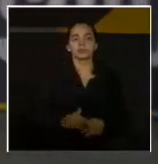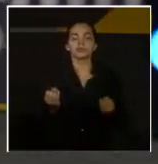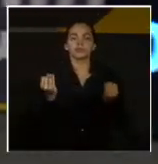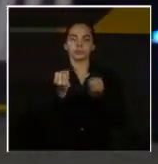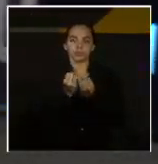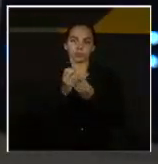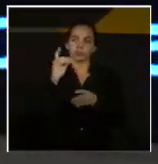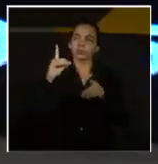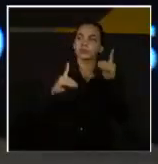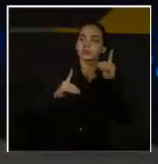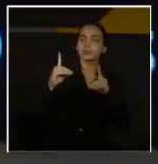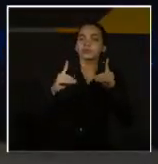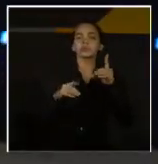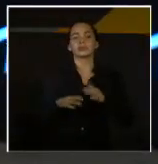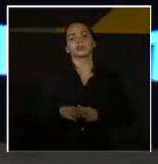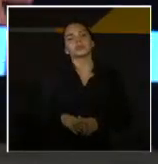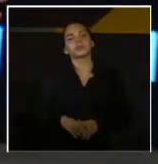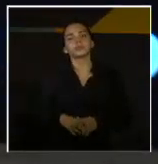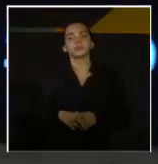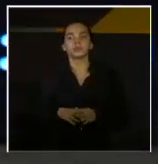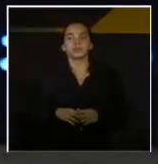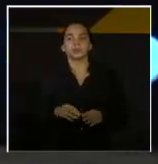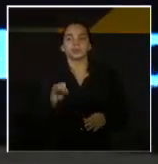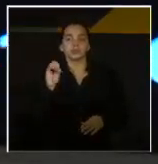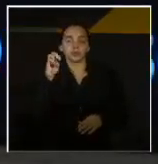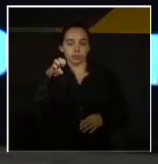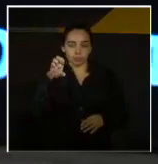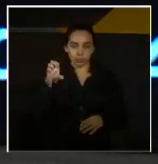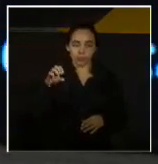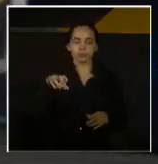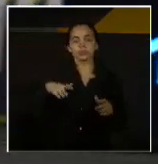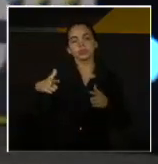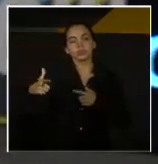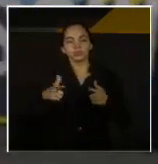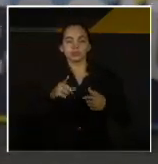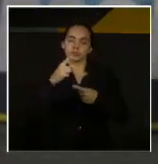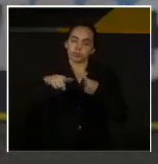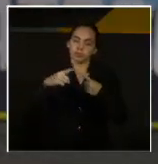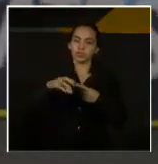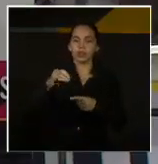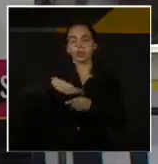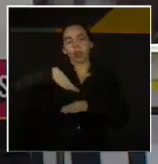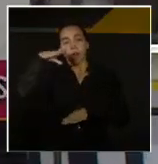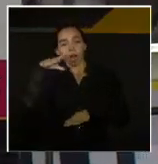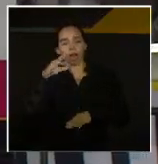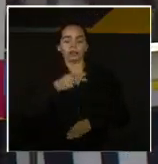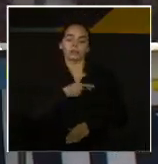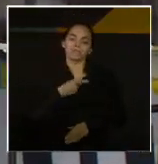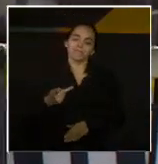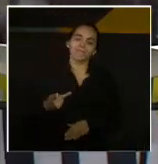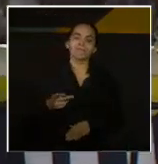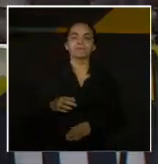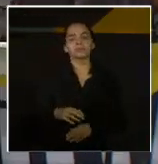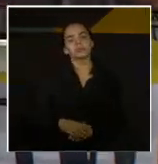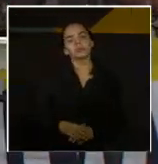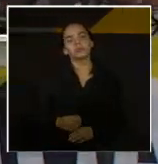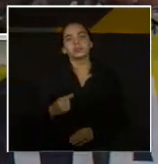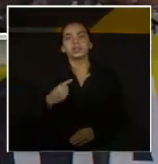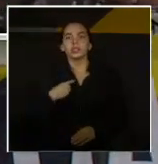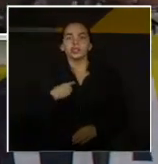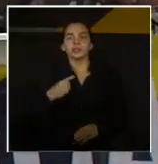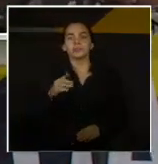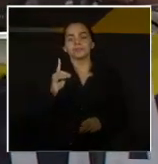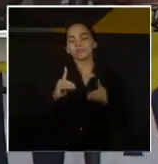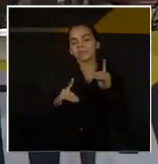también dependerá INEGI o Coneval, anda en la mitad o más de pobres. Yo creo que debemos